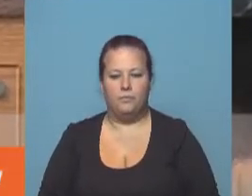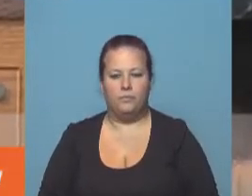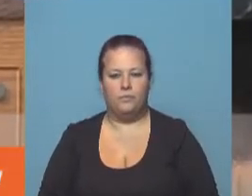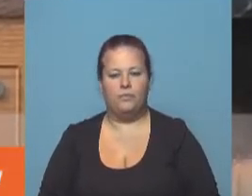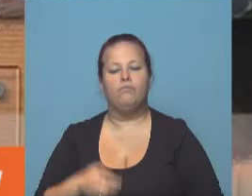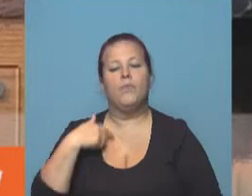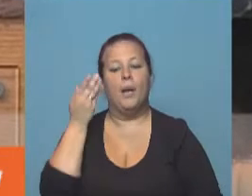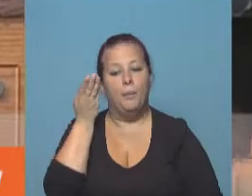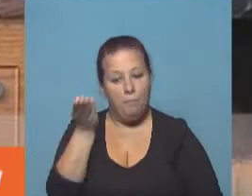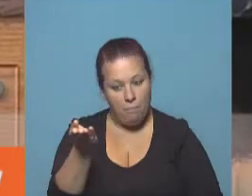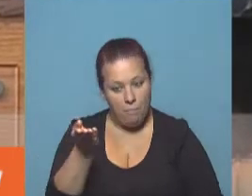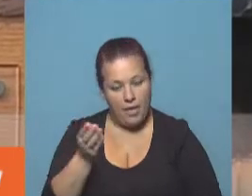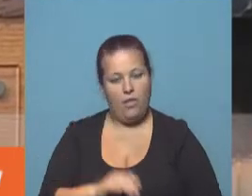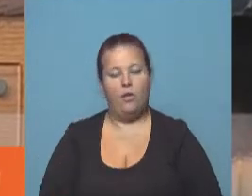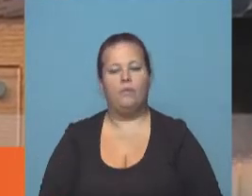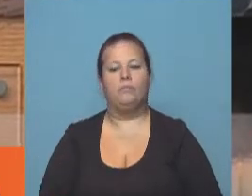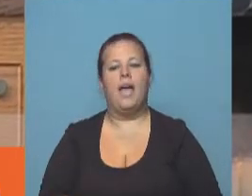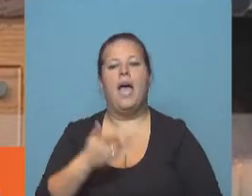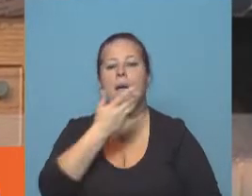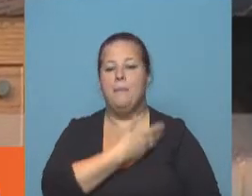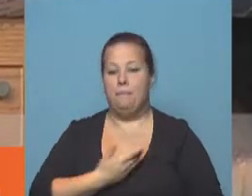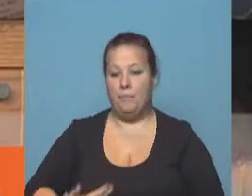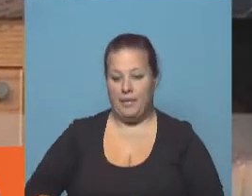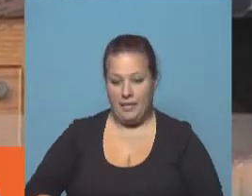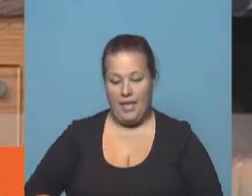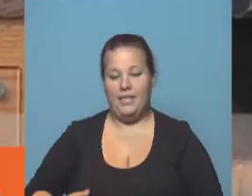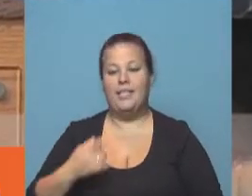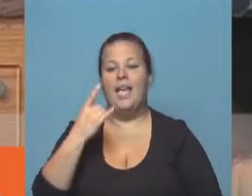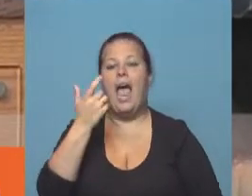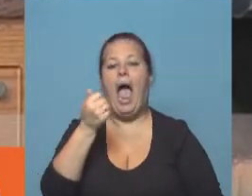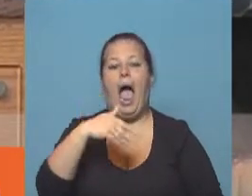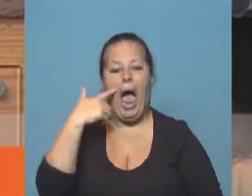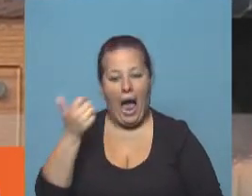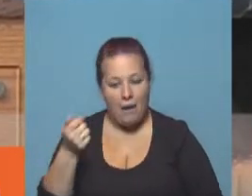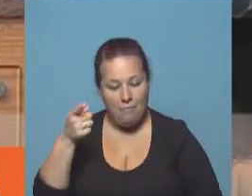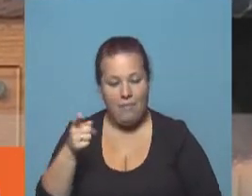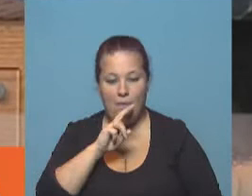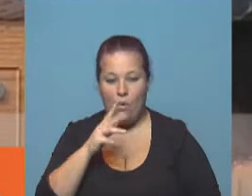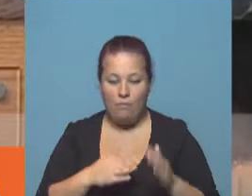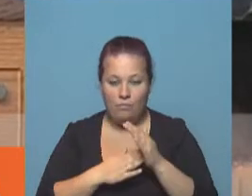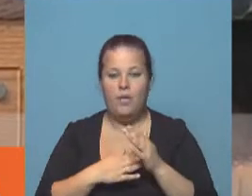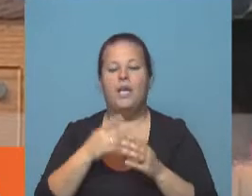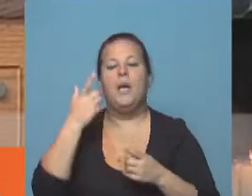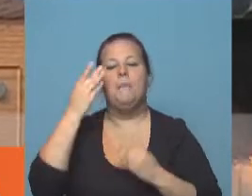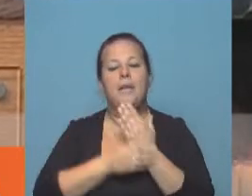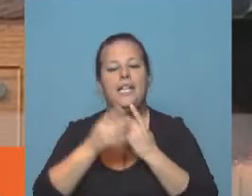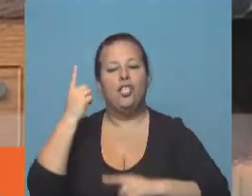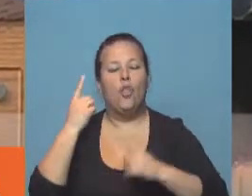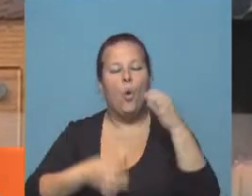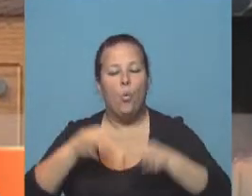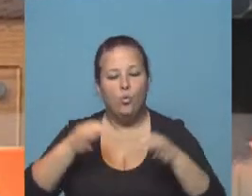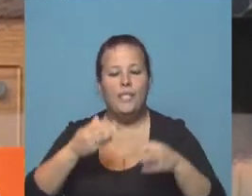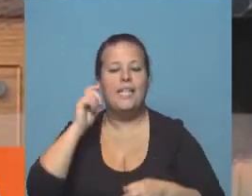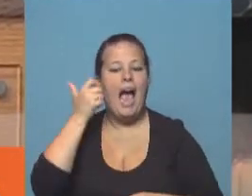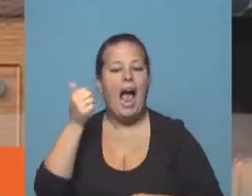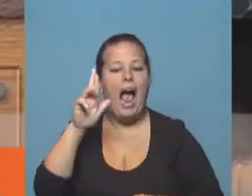Les pedimos al titular de la unidad AMIA, Mario Simadevila, y al ministro de Justicia, Germán Garabano,